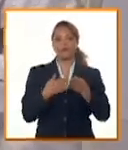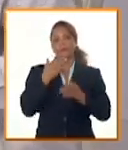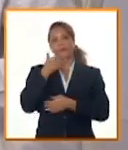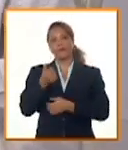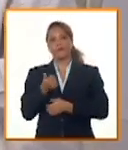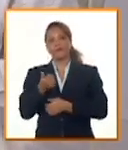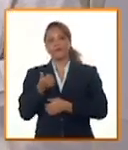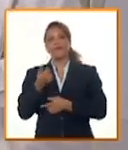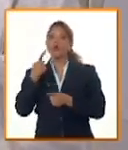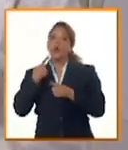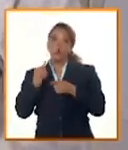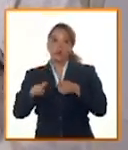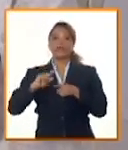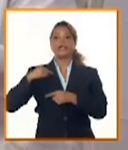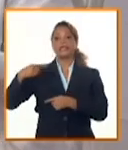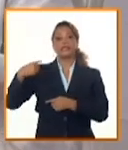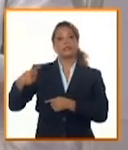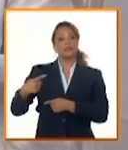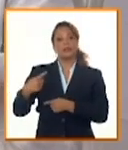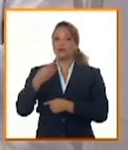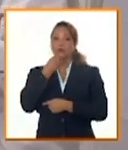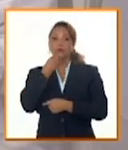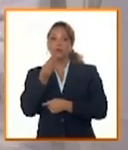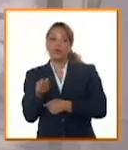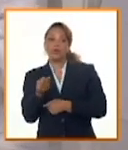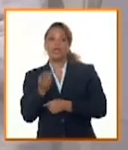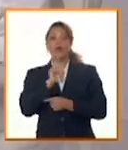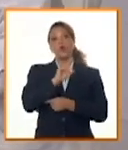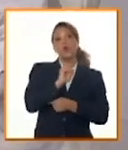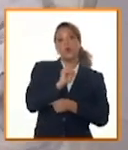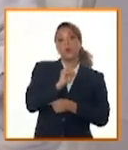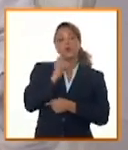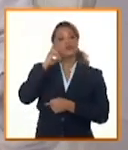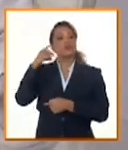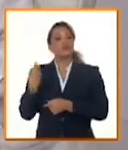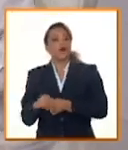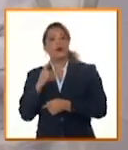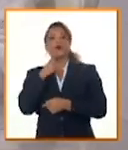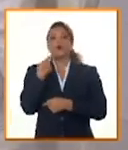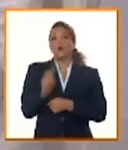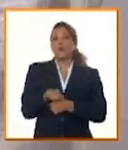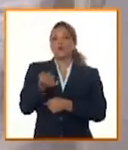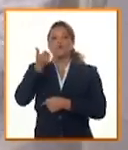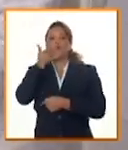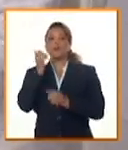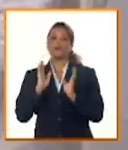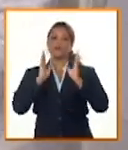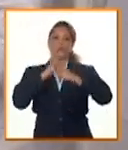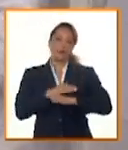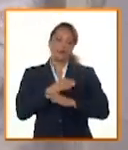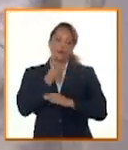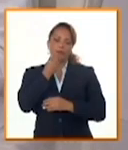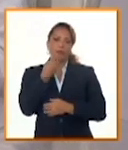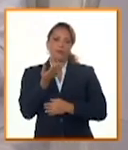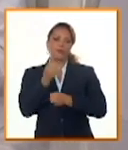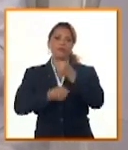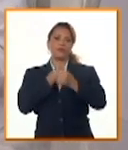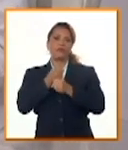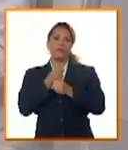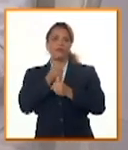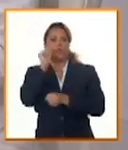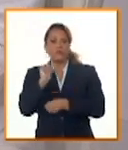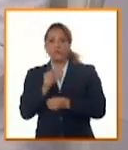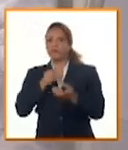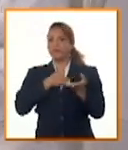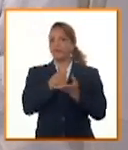que no van a llegar a manejar o por qué no pueden o porque no saben o porque no tienen los medios no van a llegar a manejar el celular esas personas van a